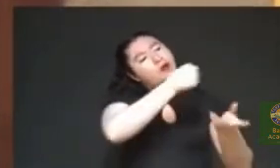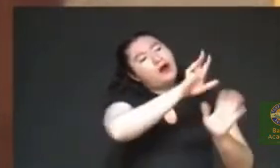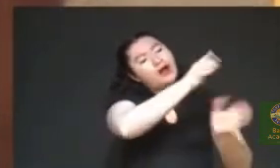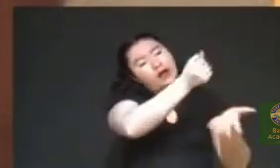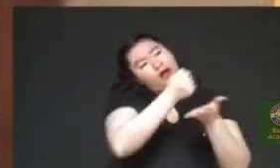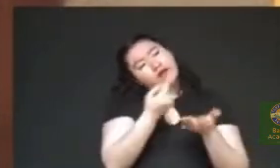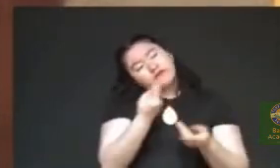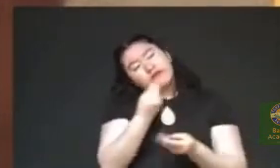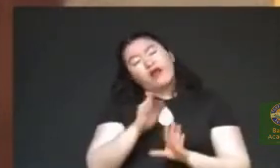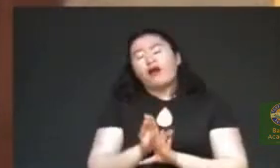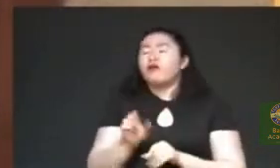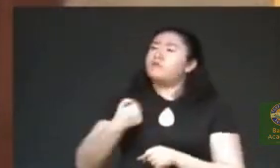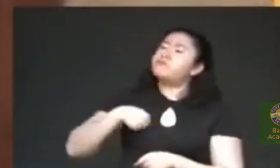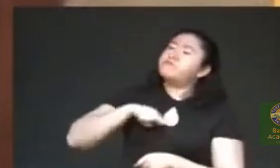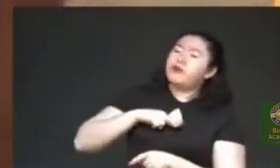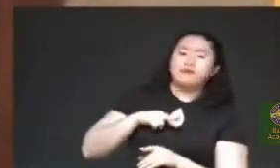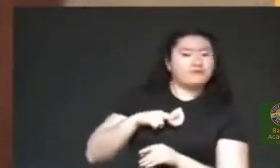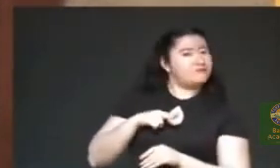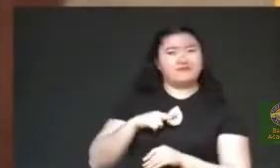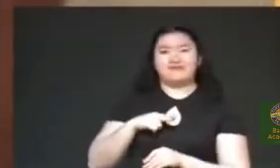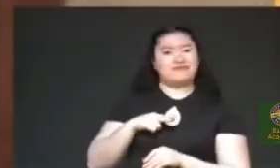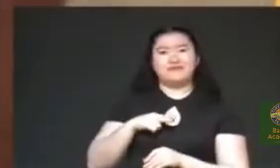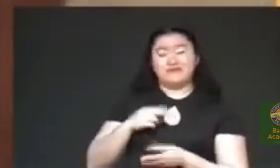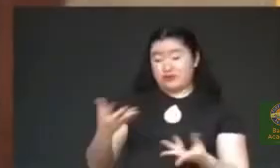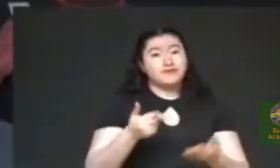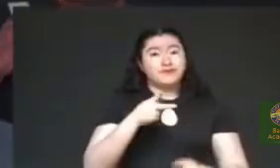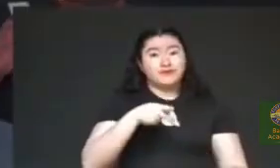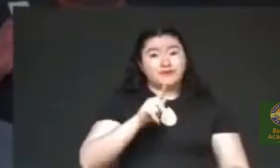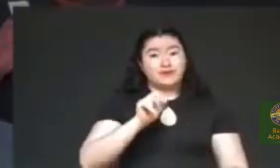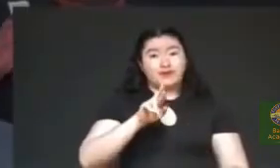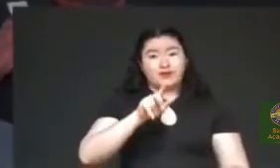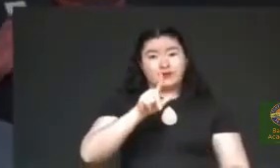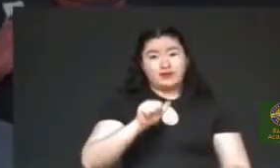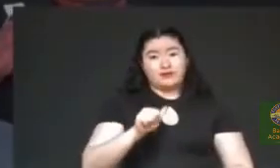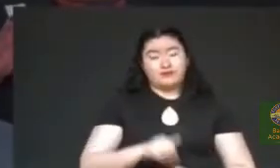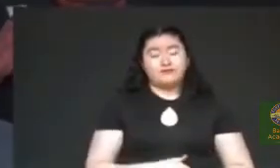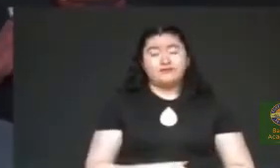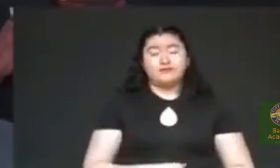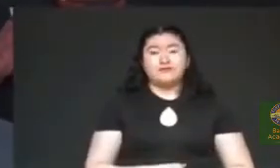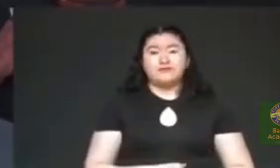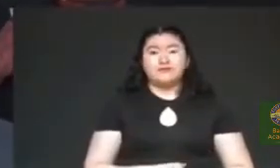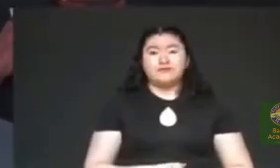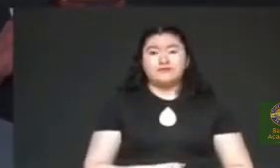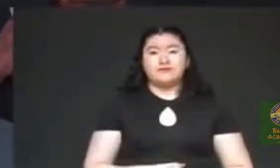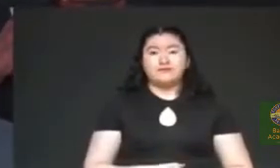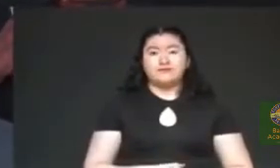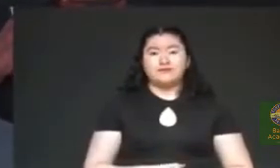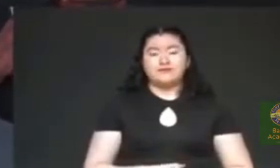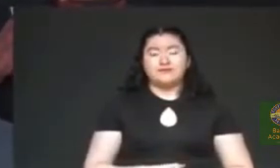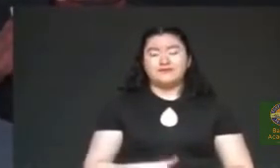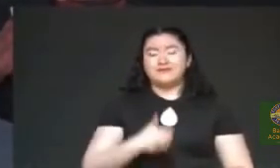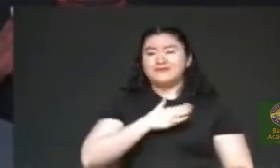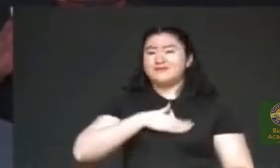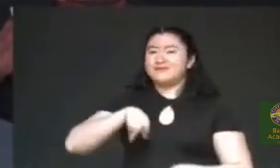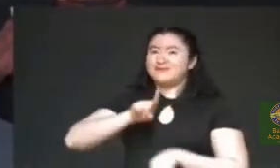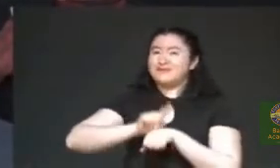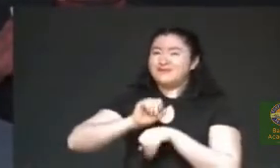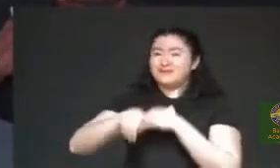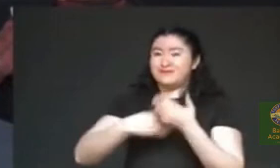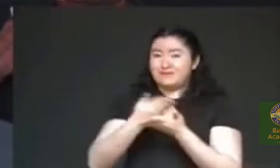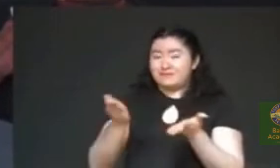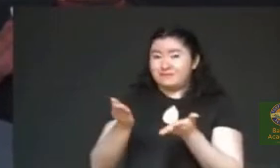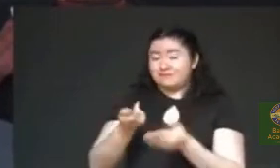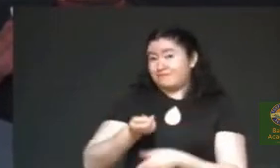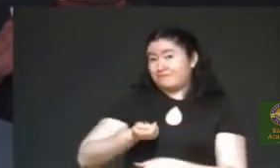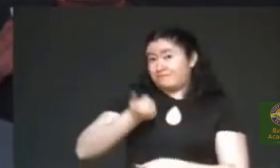entramos. Alcaldías, gobierno de la ciudad y gobierno federal. Hola, buenos días a todos. Primero, jefa de